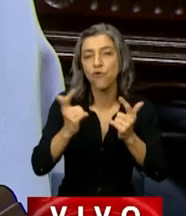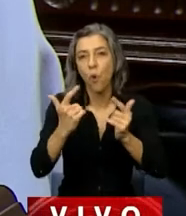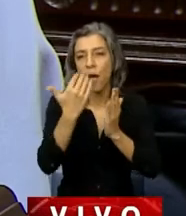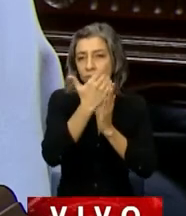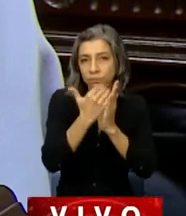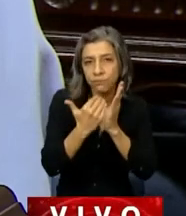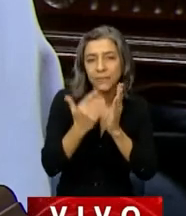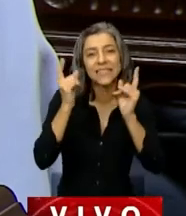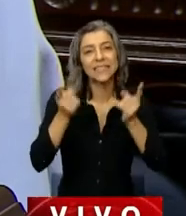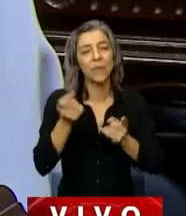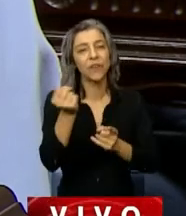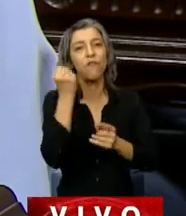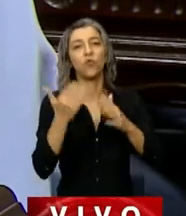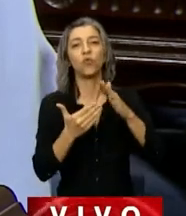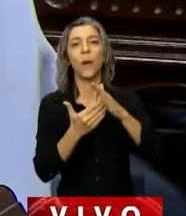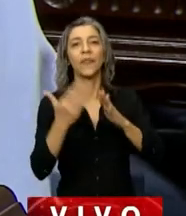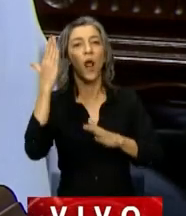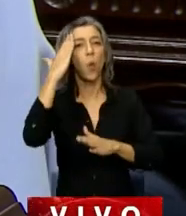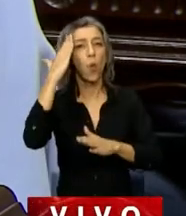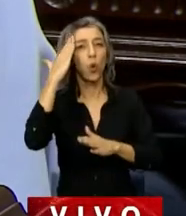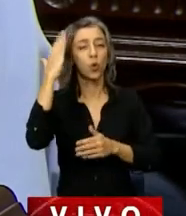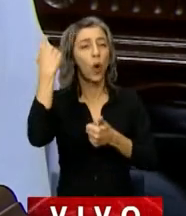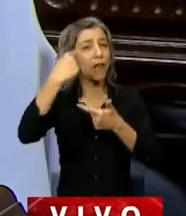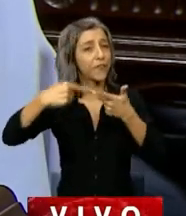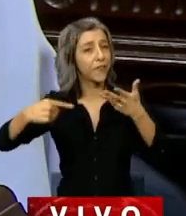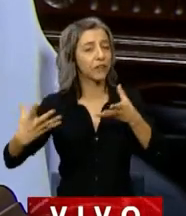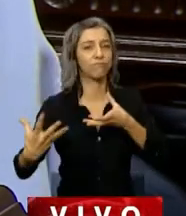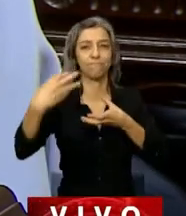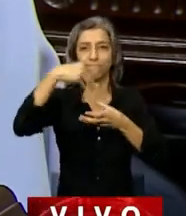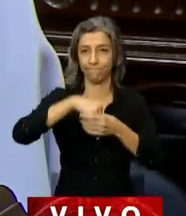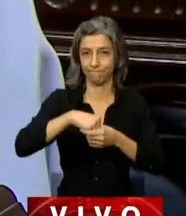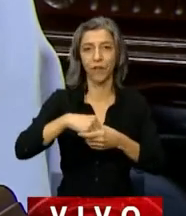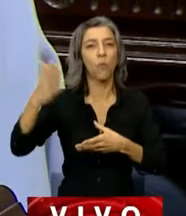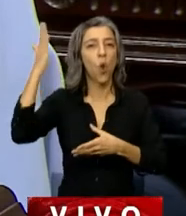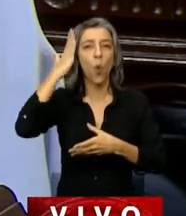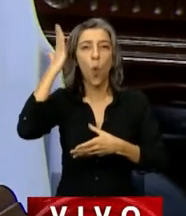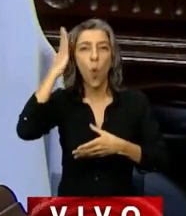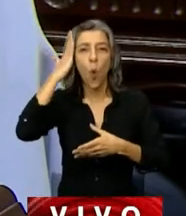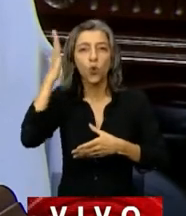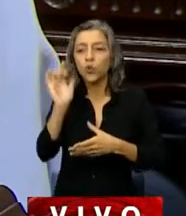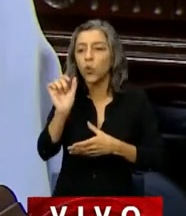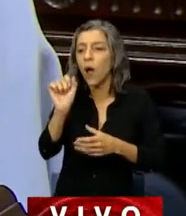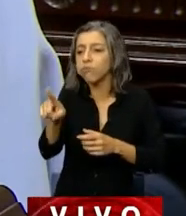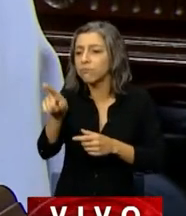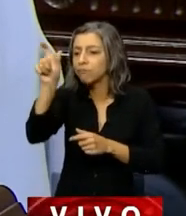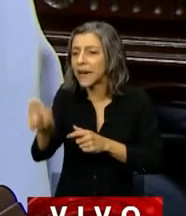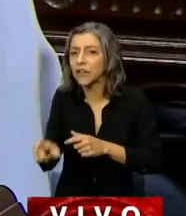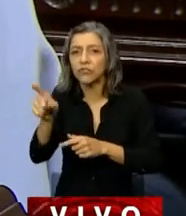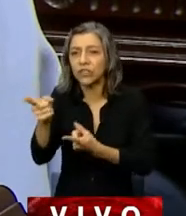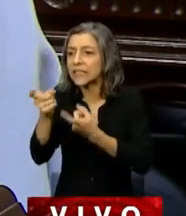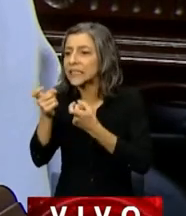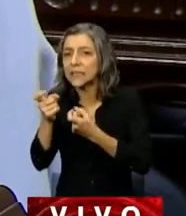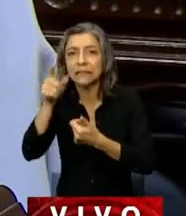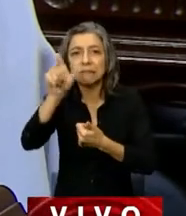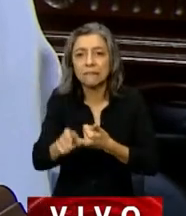la interculturalidad, porque resulta fundamental entender a cada paciente de acuerdo a sus